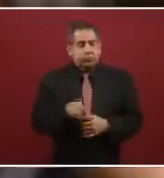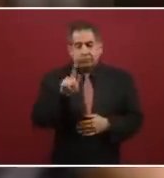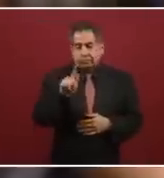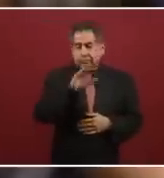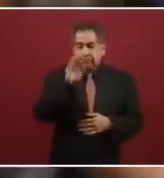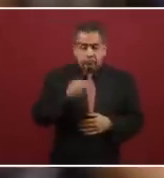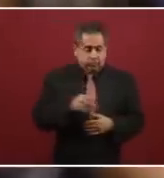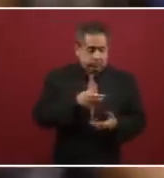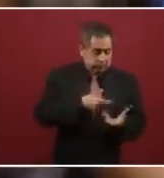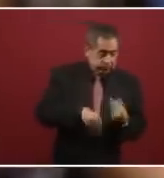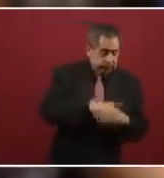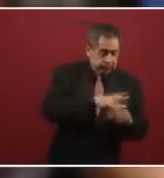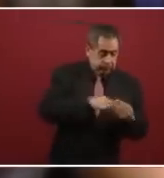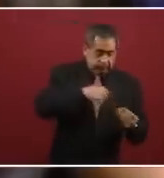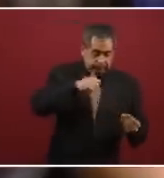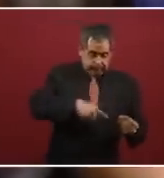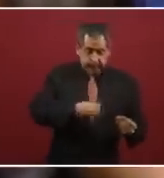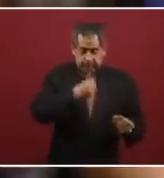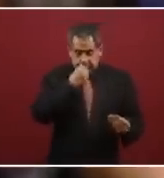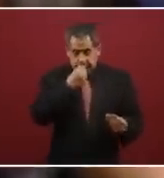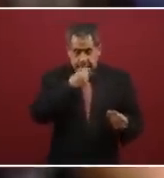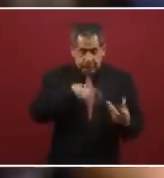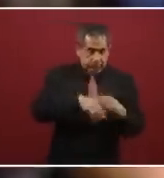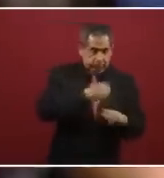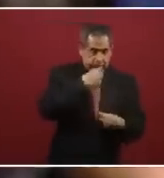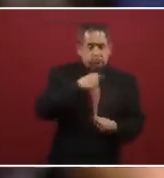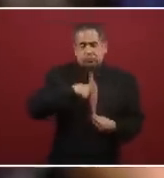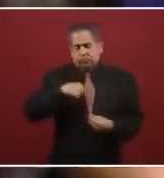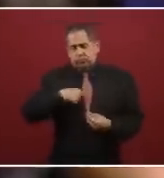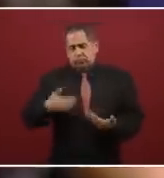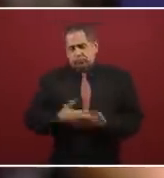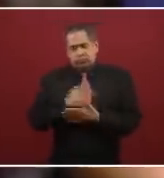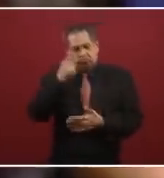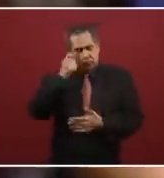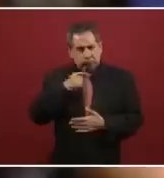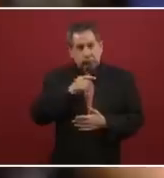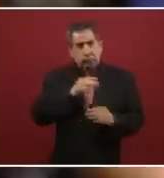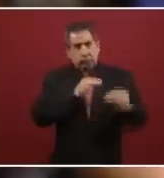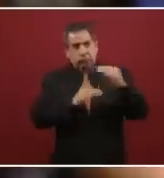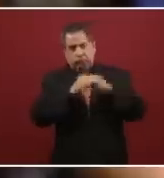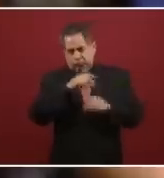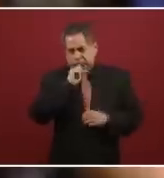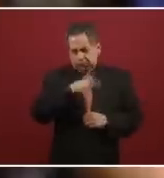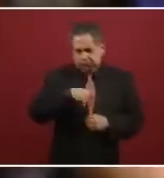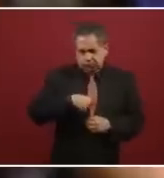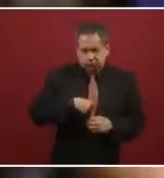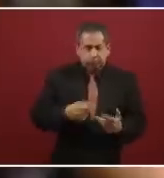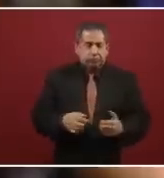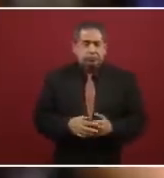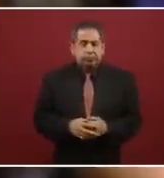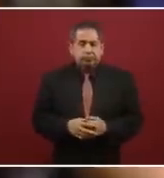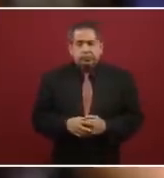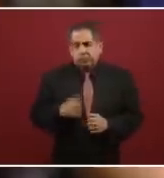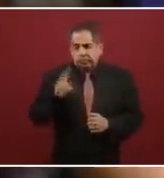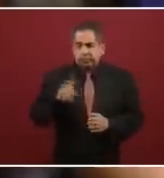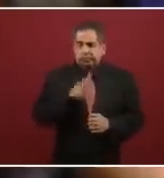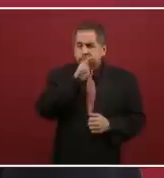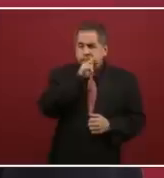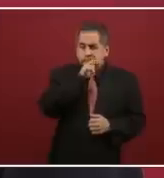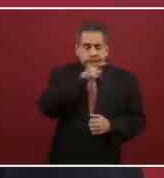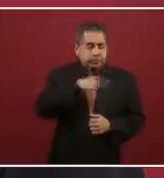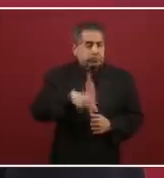lo que comen nuestros paisanos. Yo soy guerrerense, sobre todo en la montaña. Entonces, la preocupación es de que